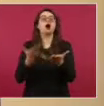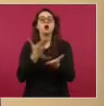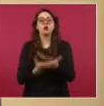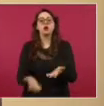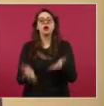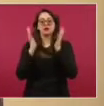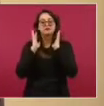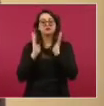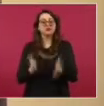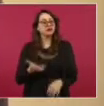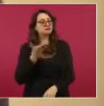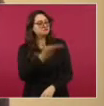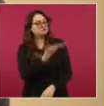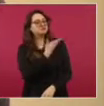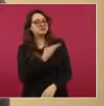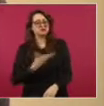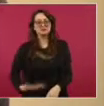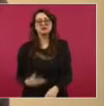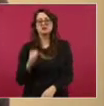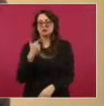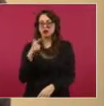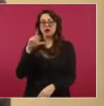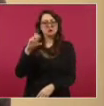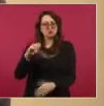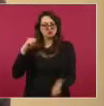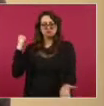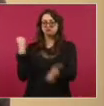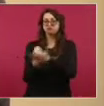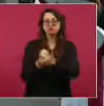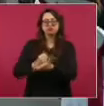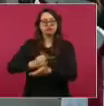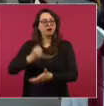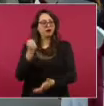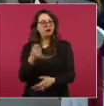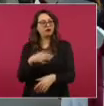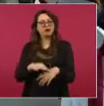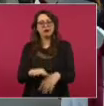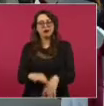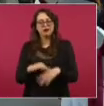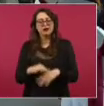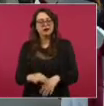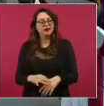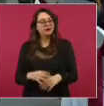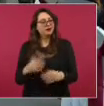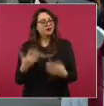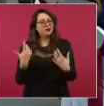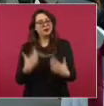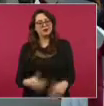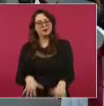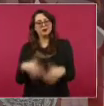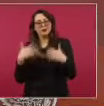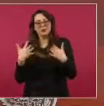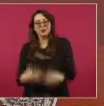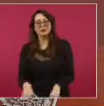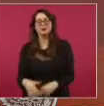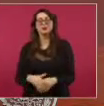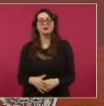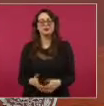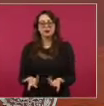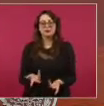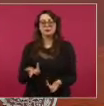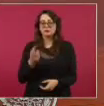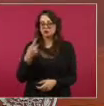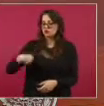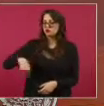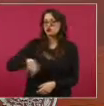pudiera convertirse en realidad. Porque la clase trabajadora en general, decíamos, pero más aún las y los trabajadores organizados